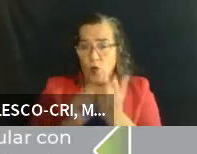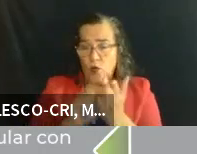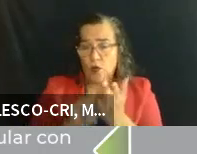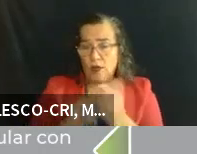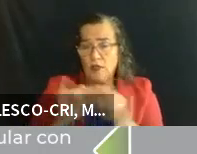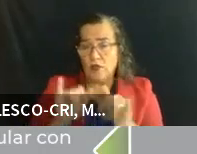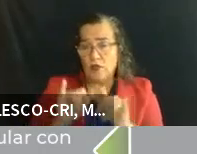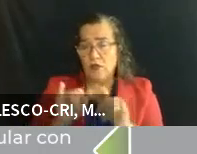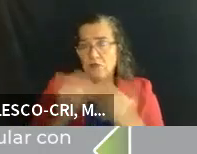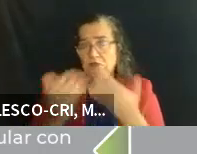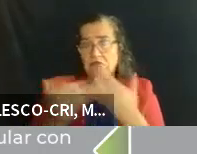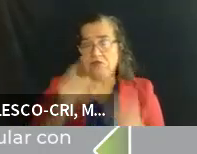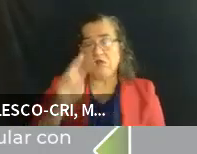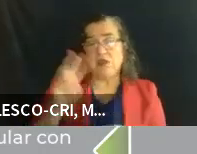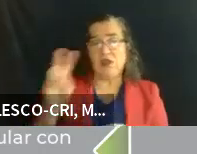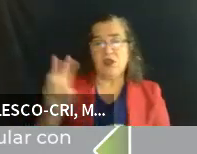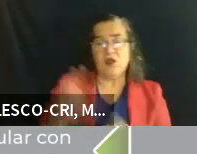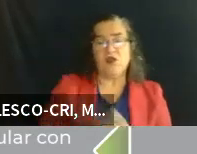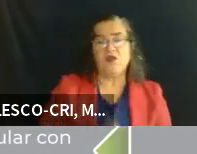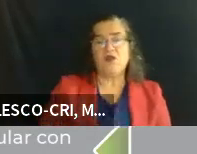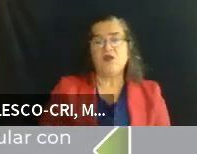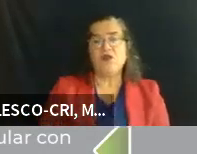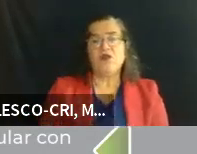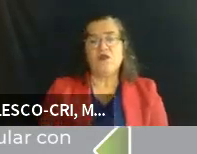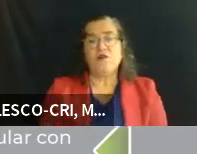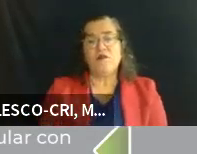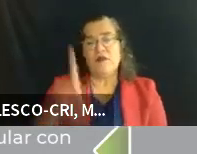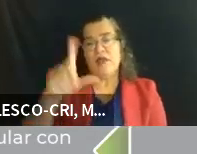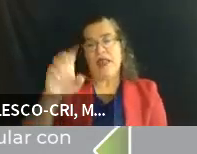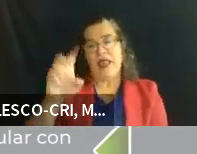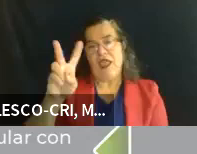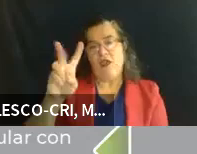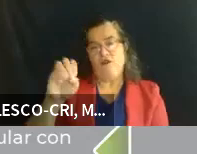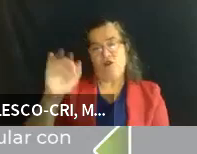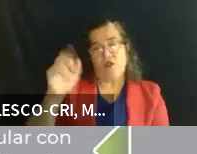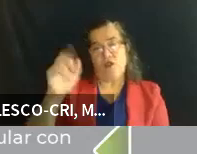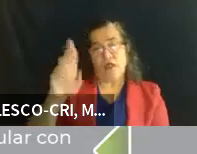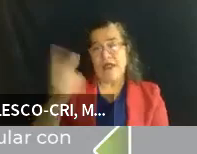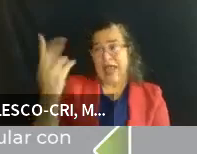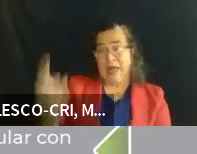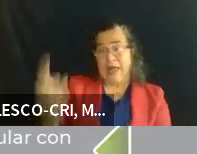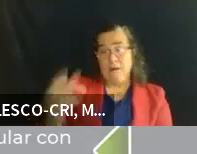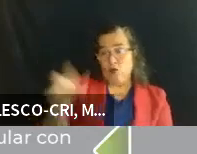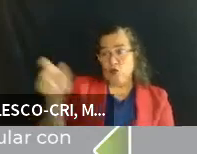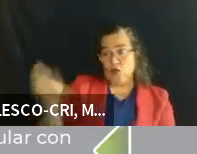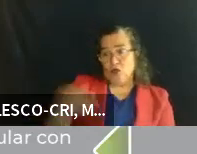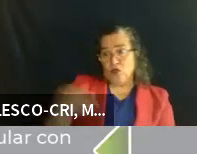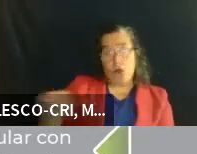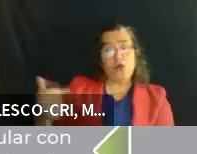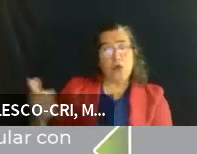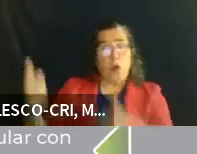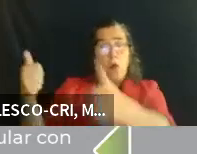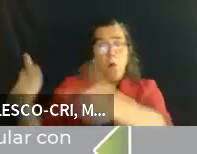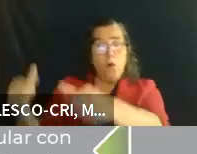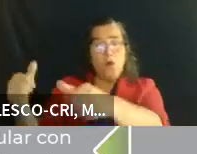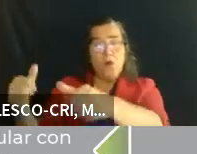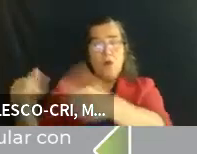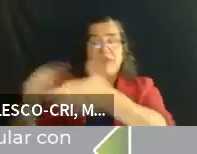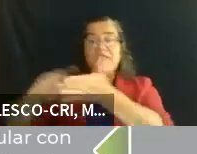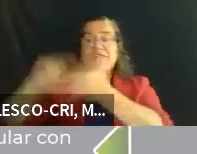tal vez me quedo corta, que es Le Botterf. Y ambos, fíjense que coinciden en definir a